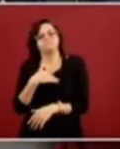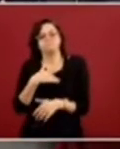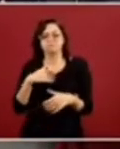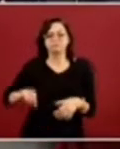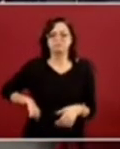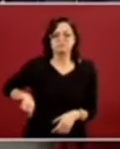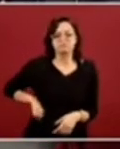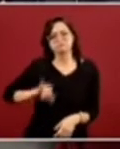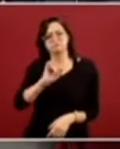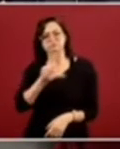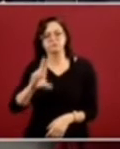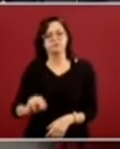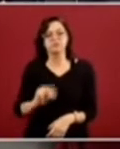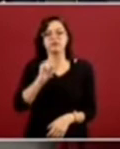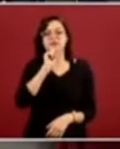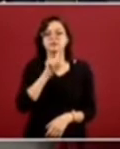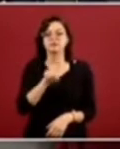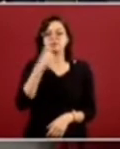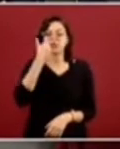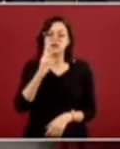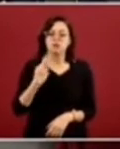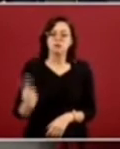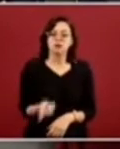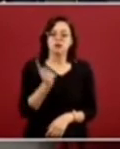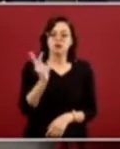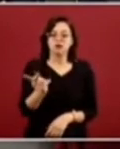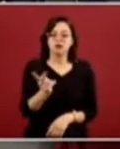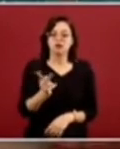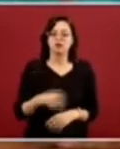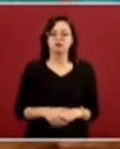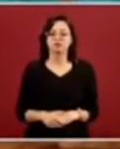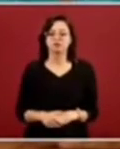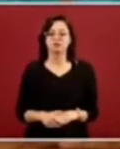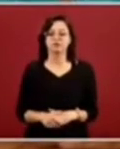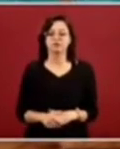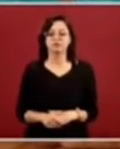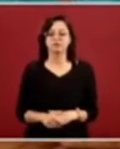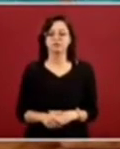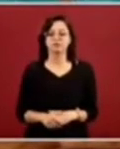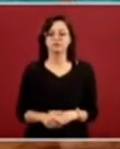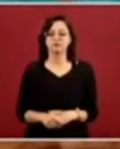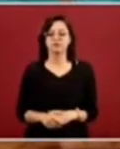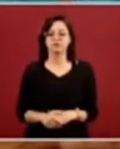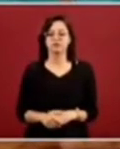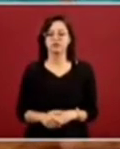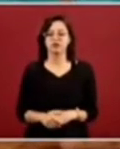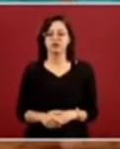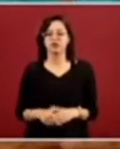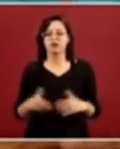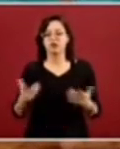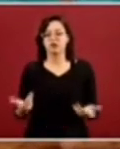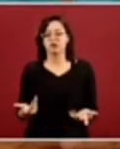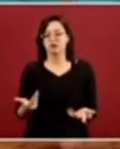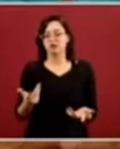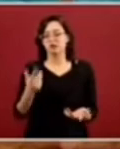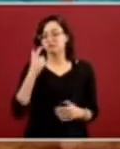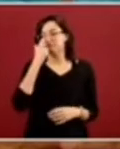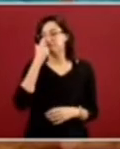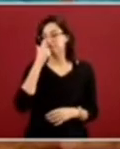Y por otro lado, quiero preguntarles cómo catalogan o cómo clasifican a los casos